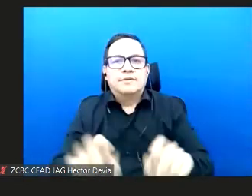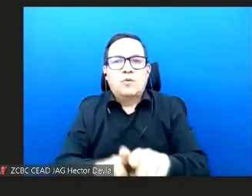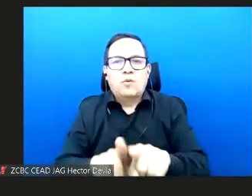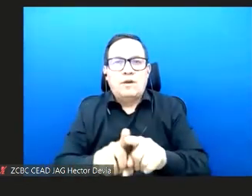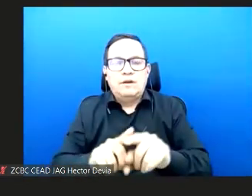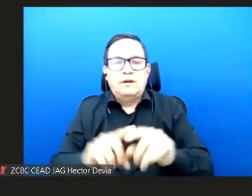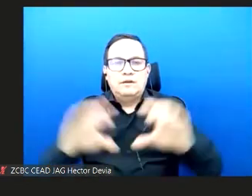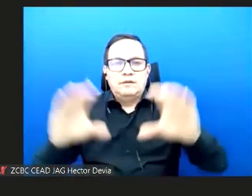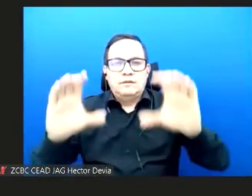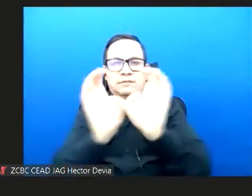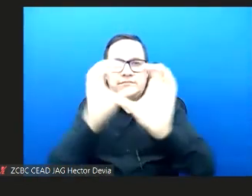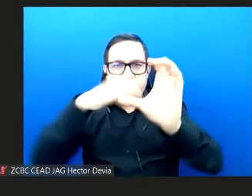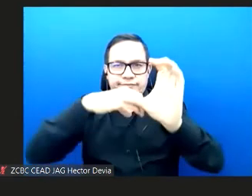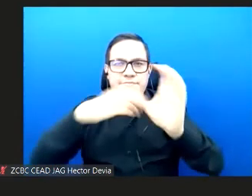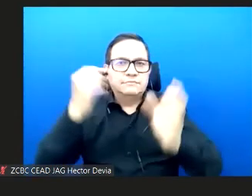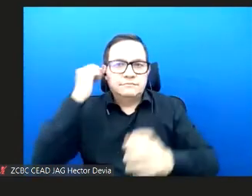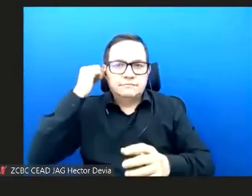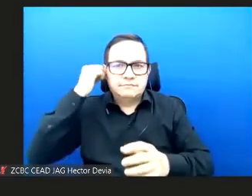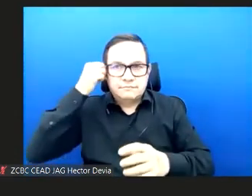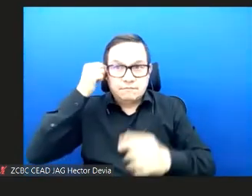Pues simplemente sería